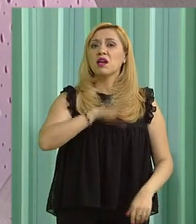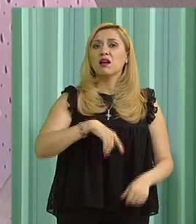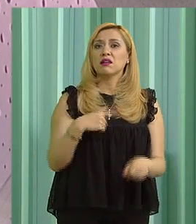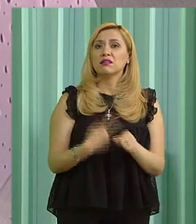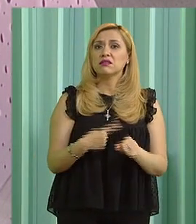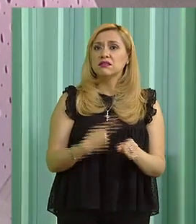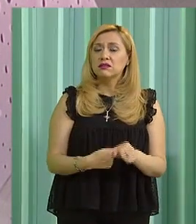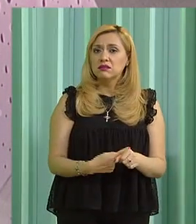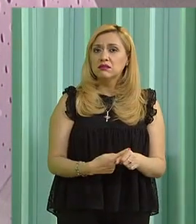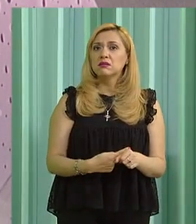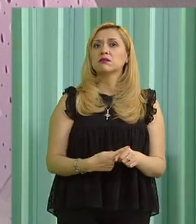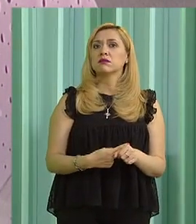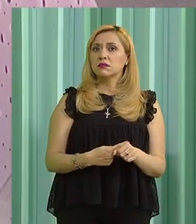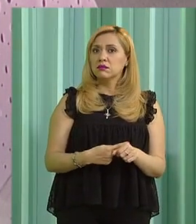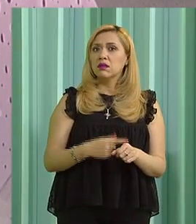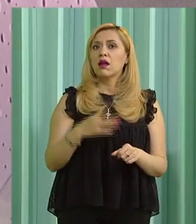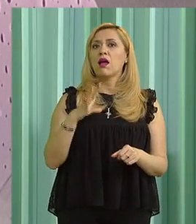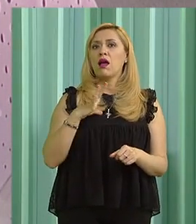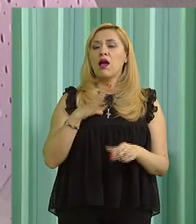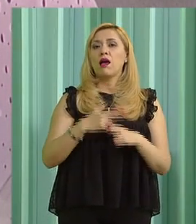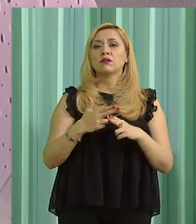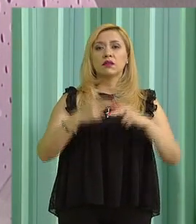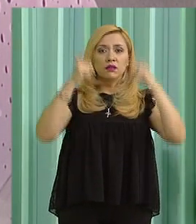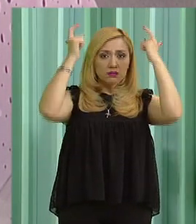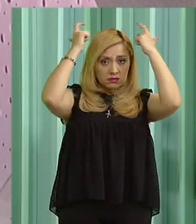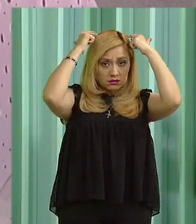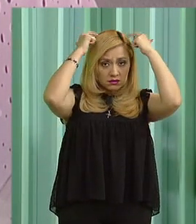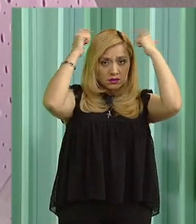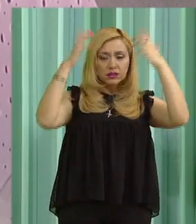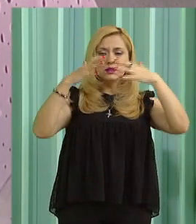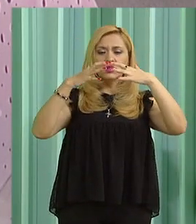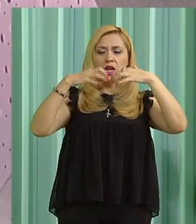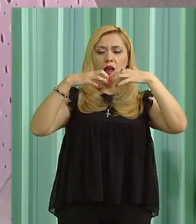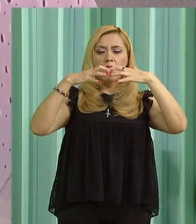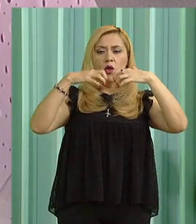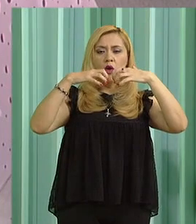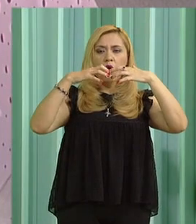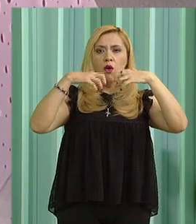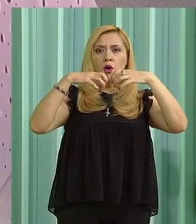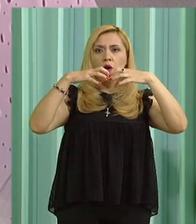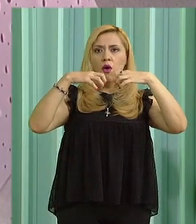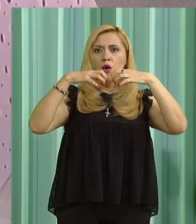incluso impactos en las estructuras del cerebro que se manifiestan en conductas dentro de lo cotidiano,